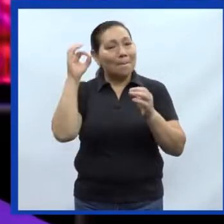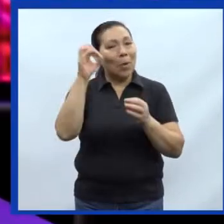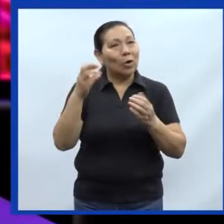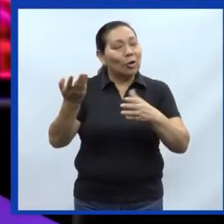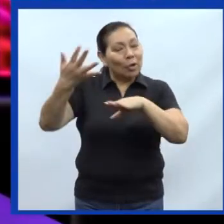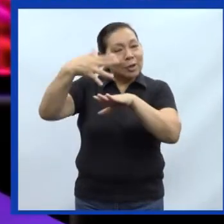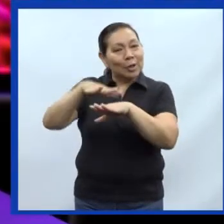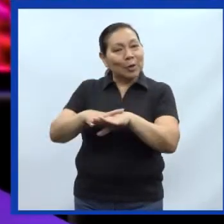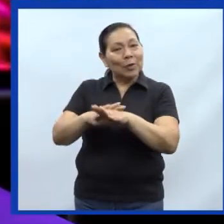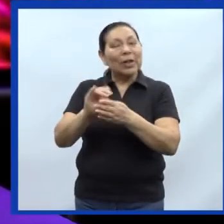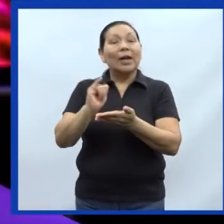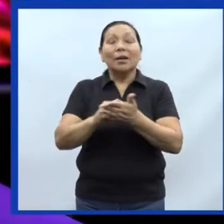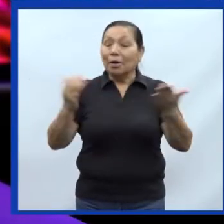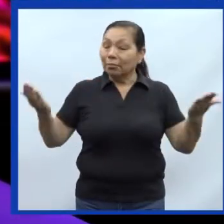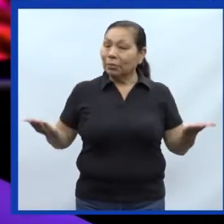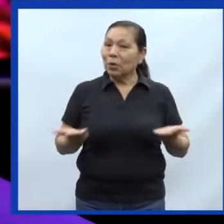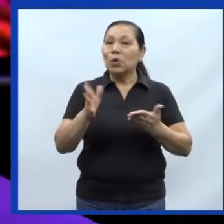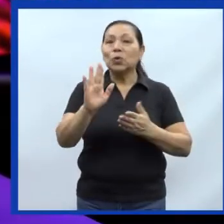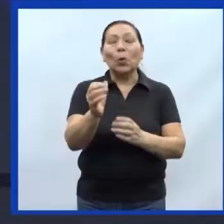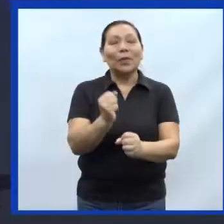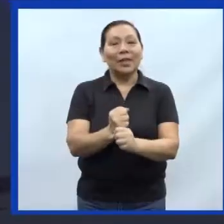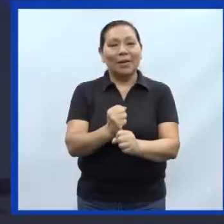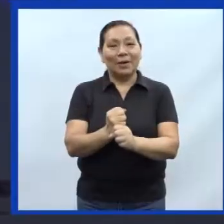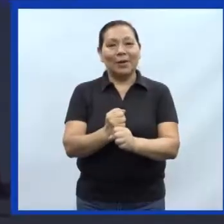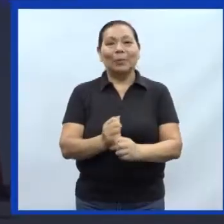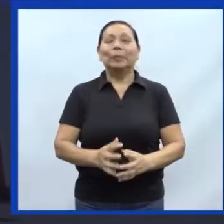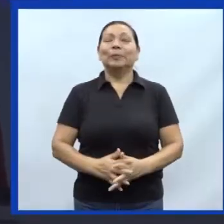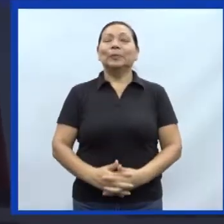de inclusión que impulsa su gestión.